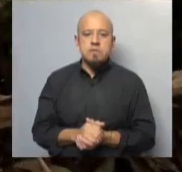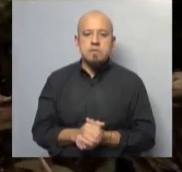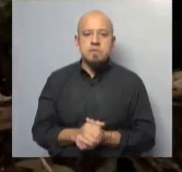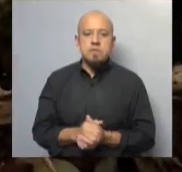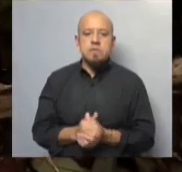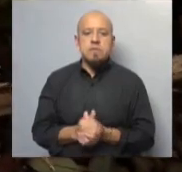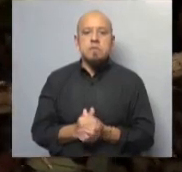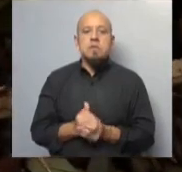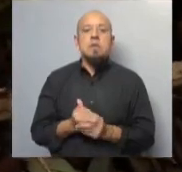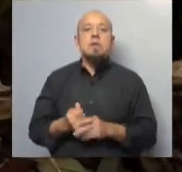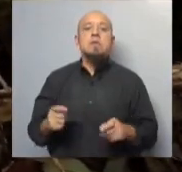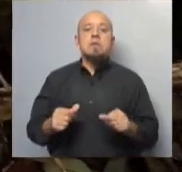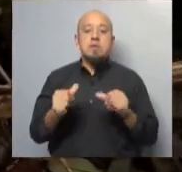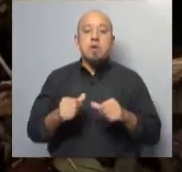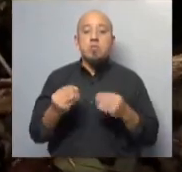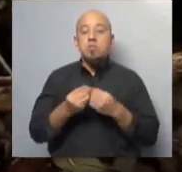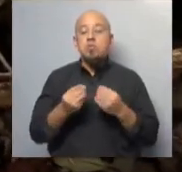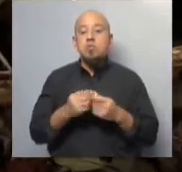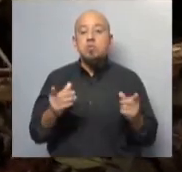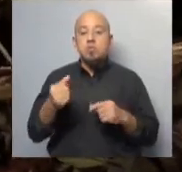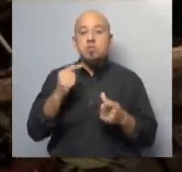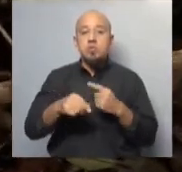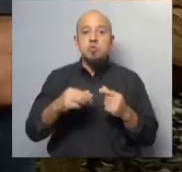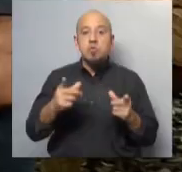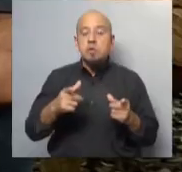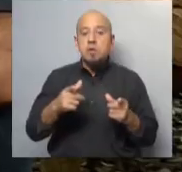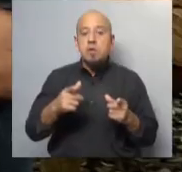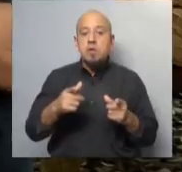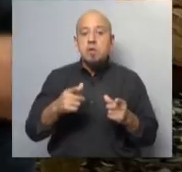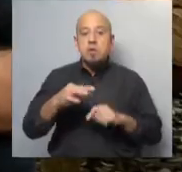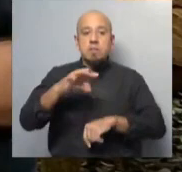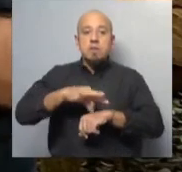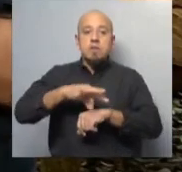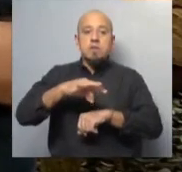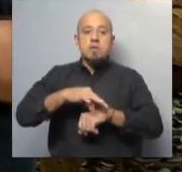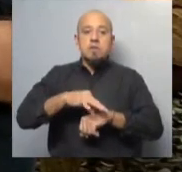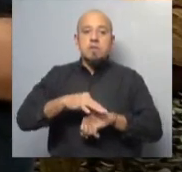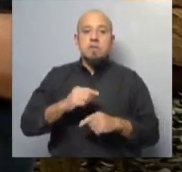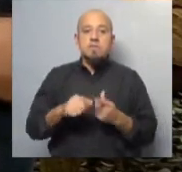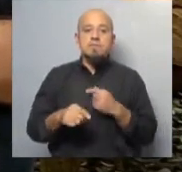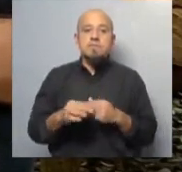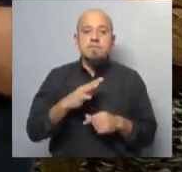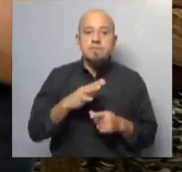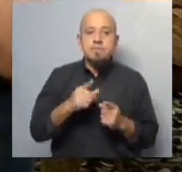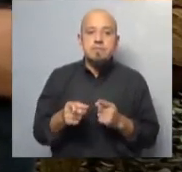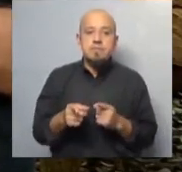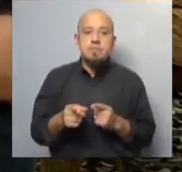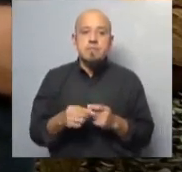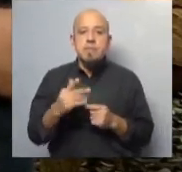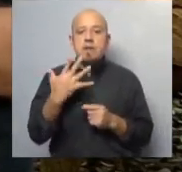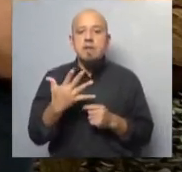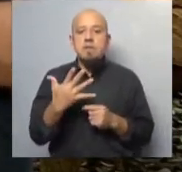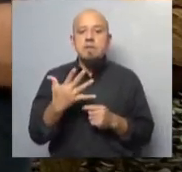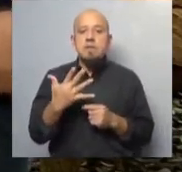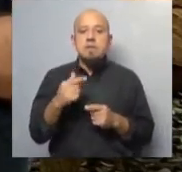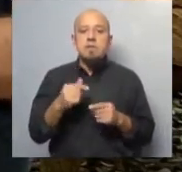Se han hecho muchos descubrimientos a nivel de especies, por ejemplo, medicinales. En Uruguay sabemos que contamos con por lo menos 5 de las